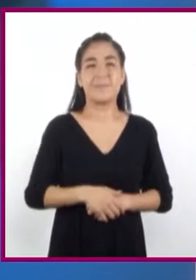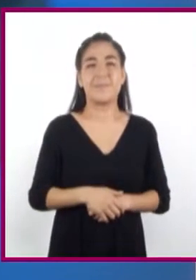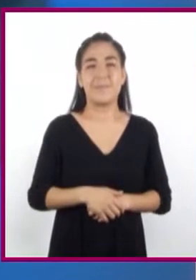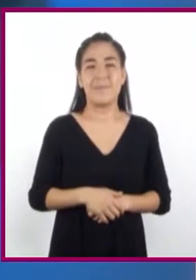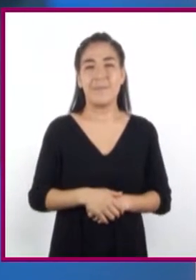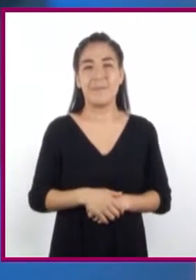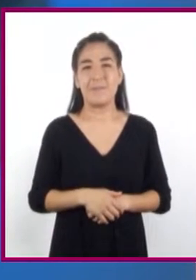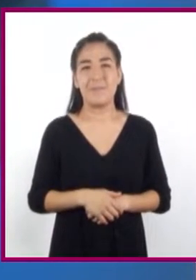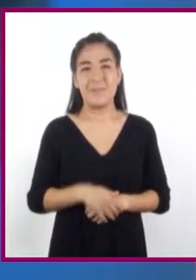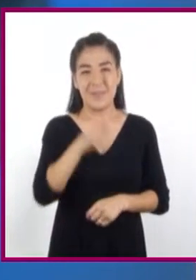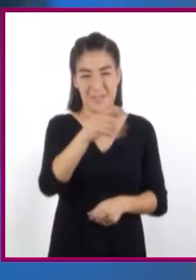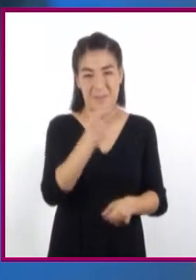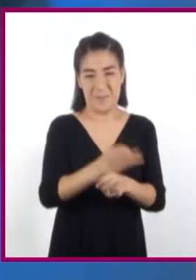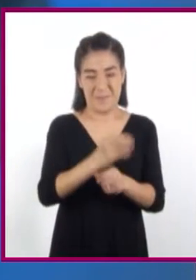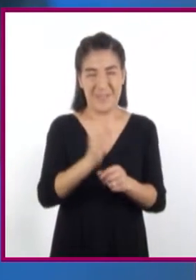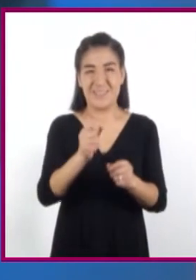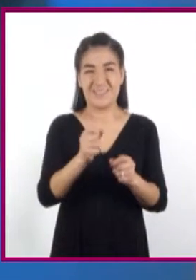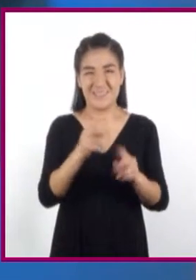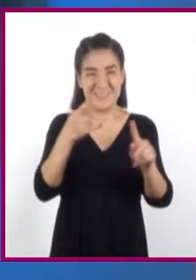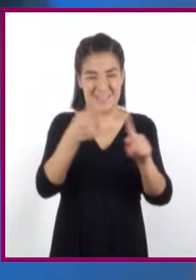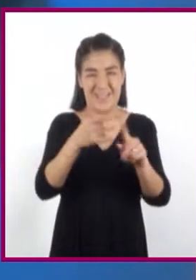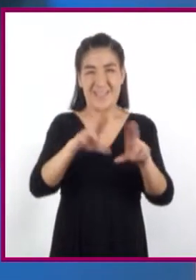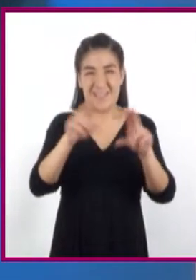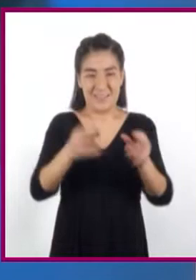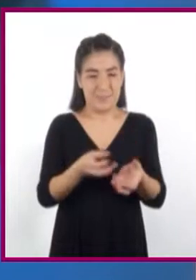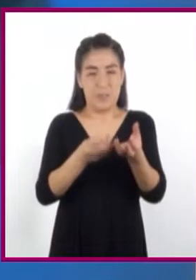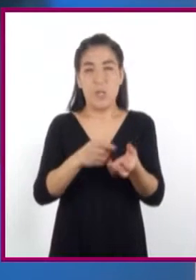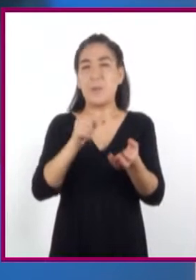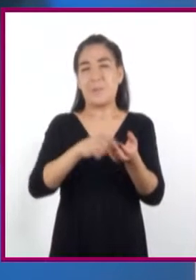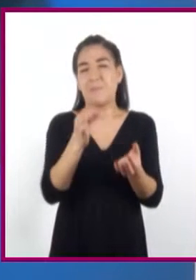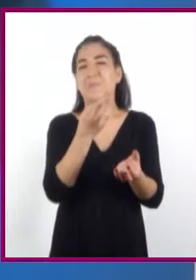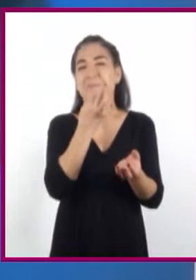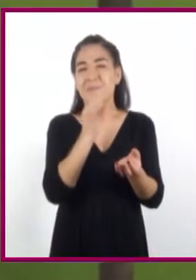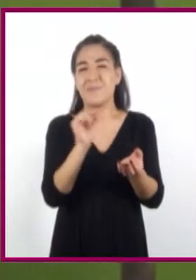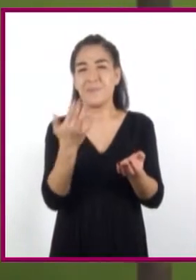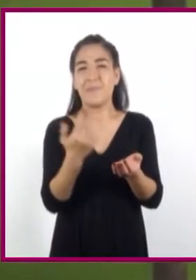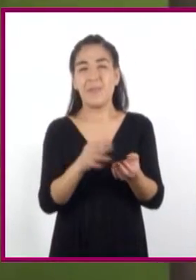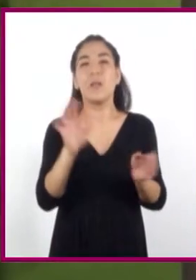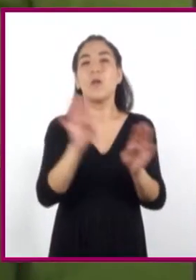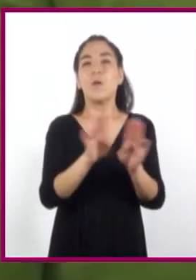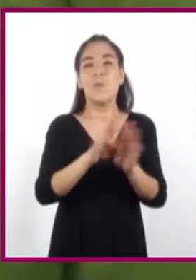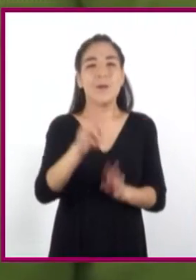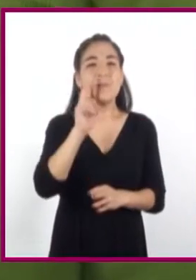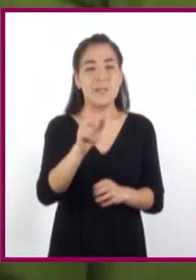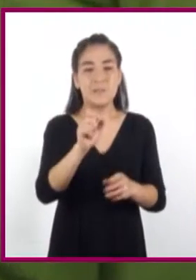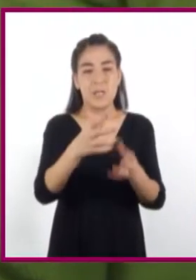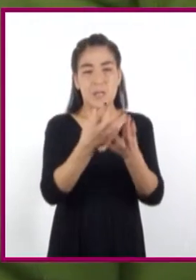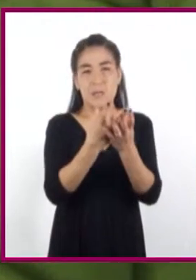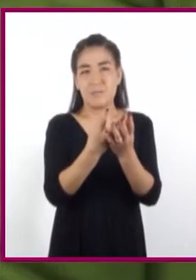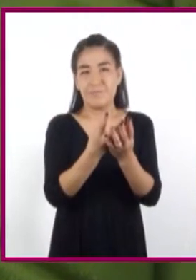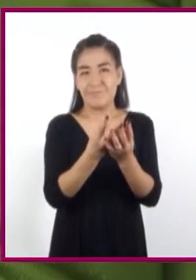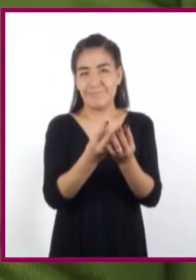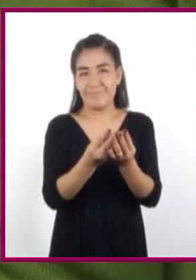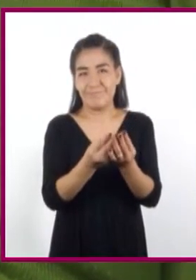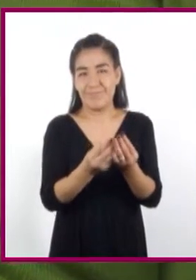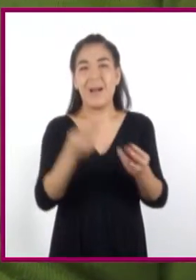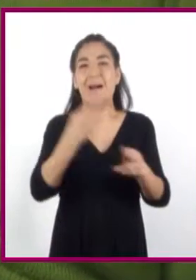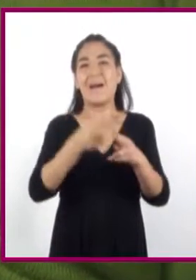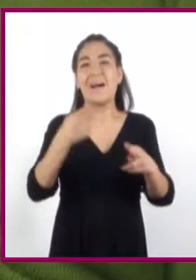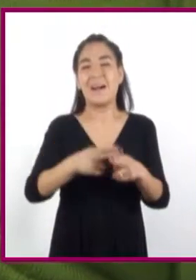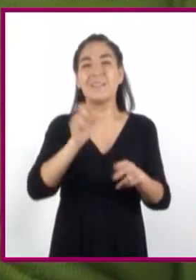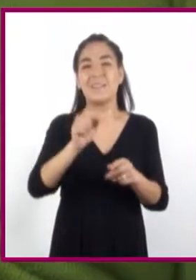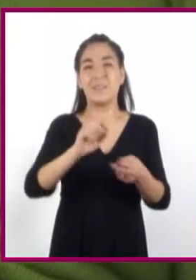Si sostenemos este cubo de hielo durante unos minutos, nos daremos cuenta de que comenzará a derretirse hasta el momento en que se